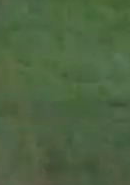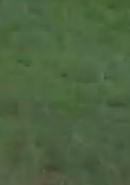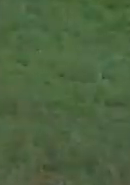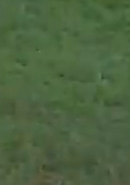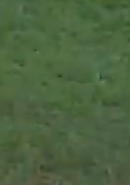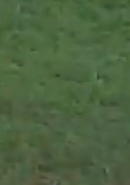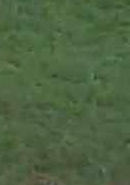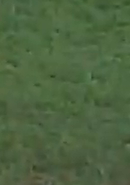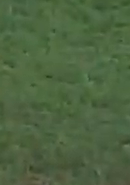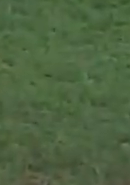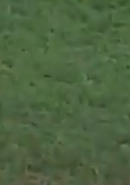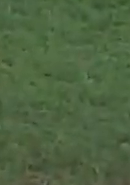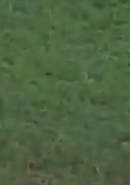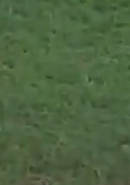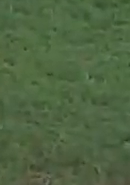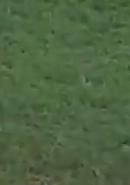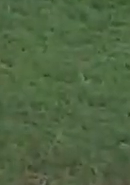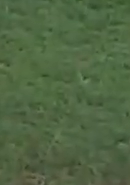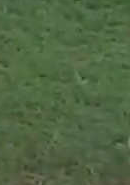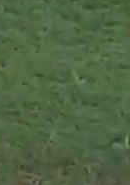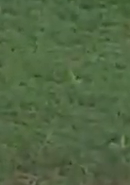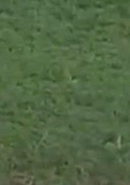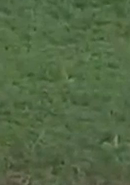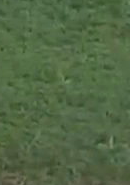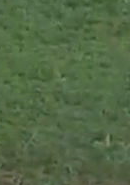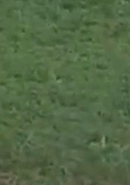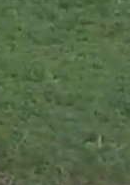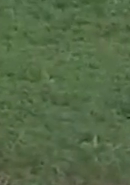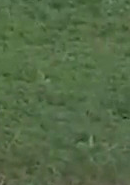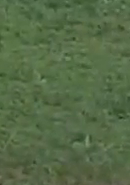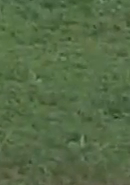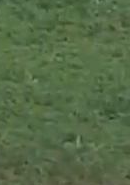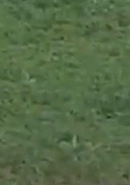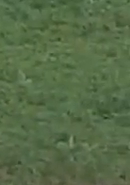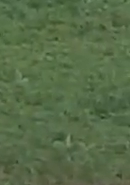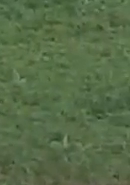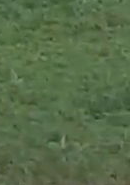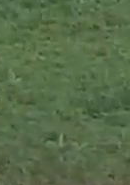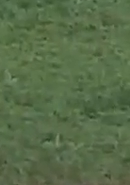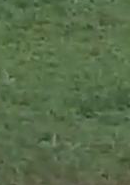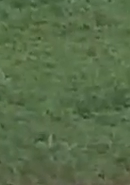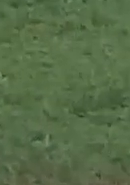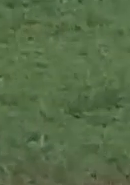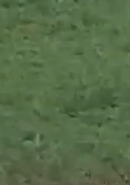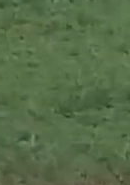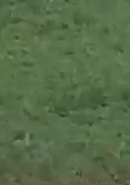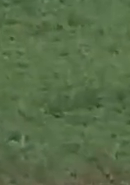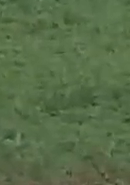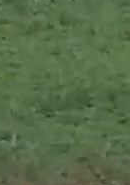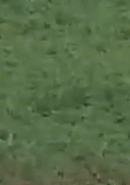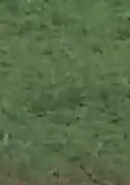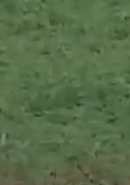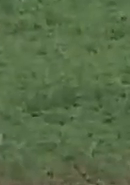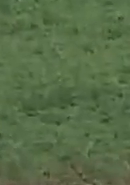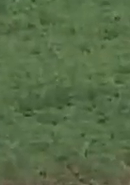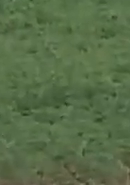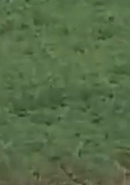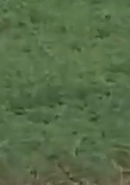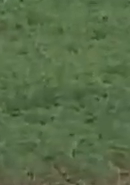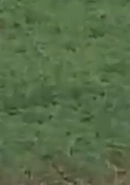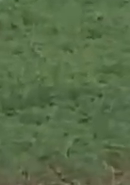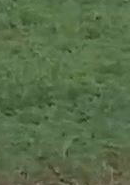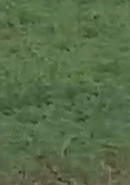Contento y feliz, Wilmar Castro Soteldo, de estar aquí hoy, miércoles productivo, miércoles verde.